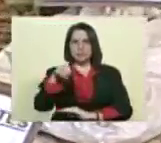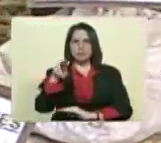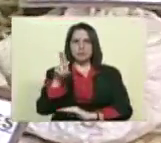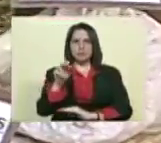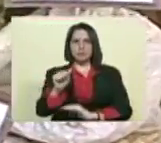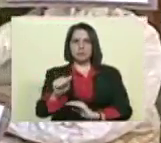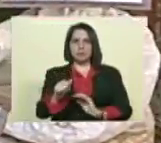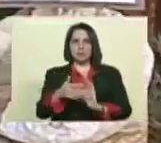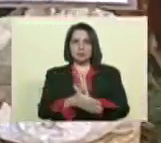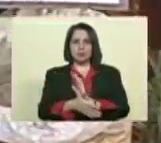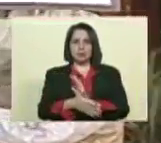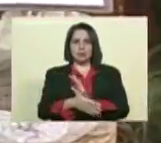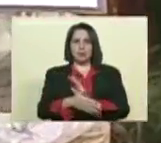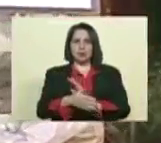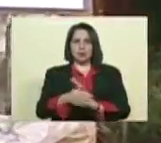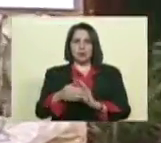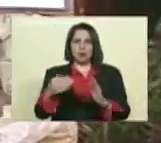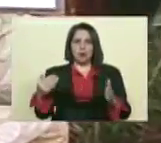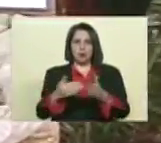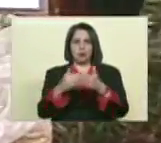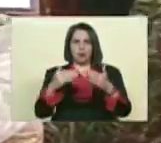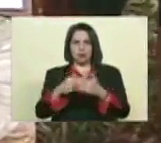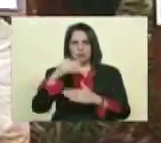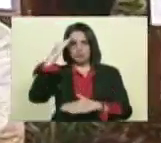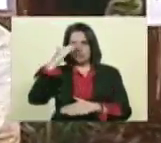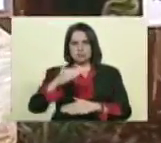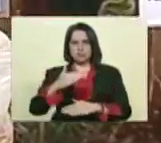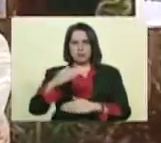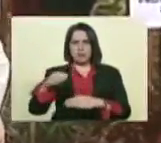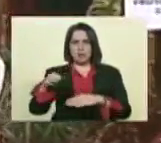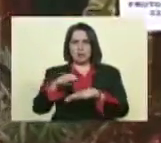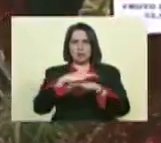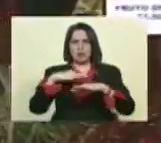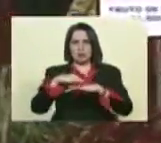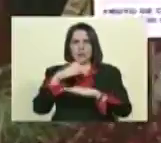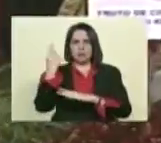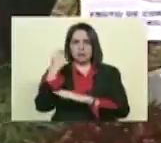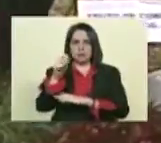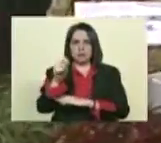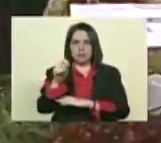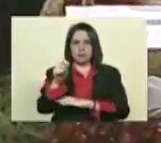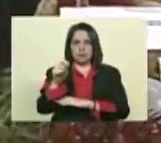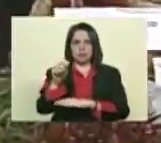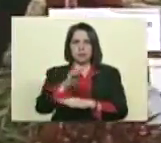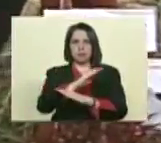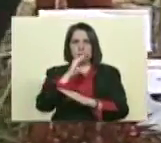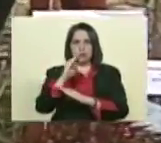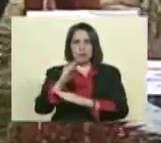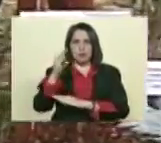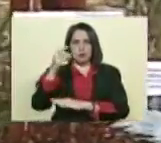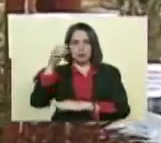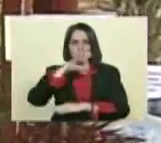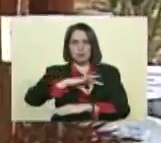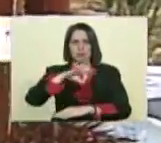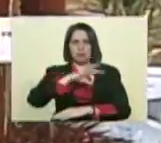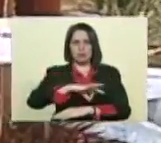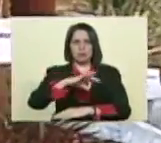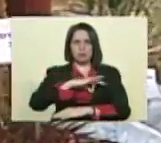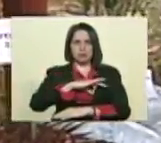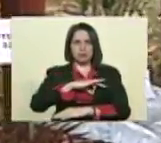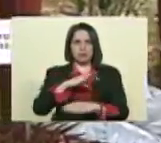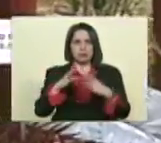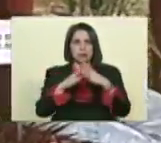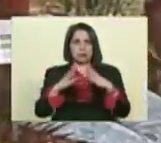Dirección General de Contrainteligencia Militar, Ministerio Público, Protección Civil, una articulación de todas